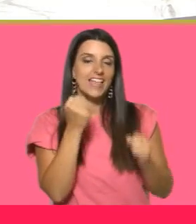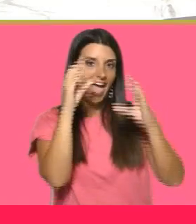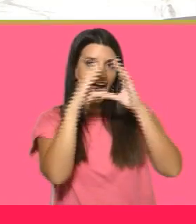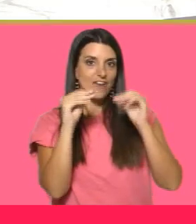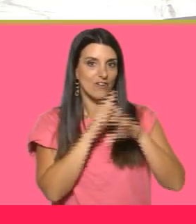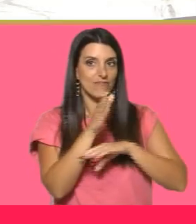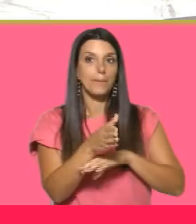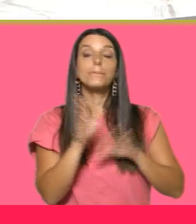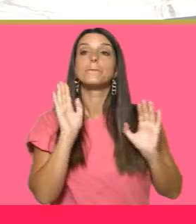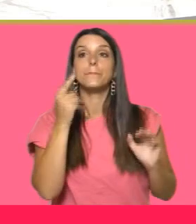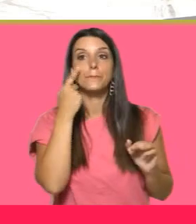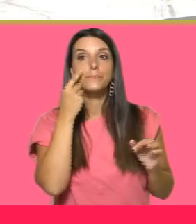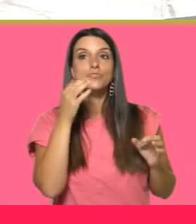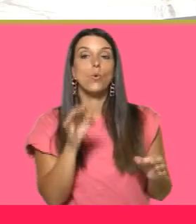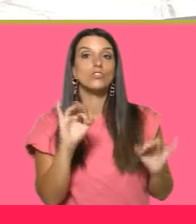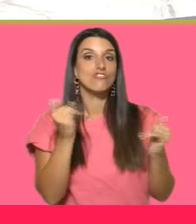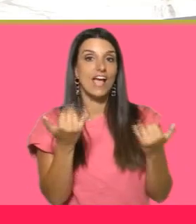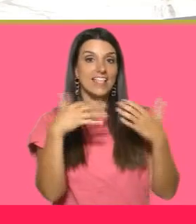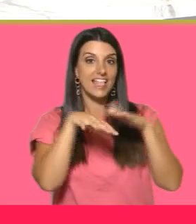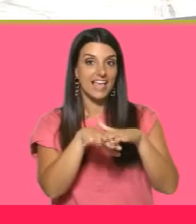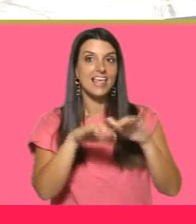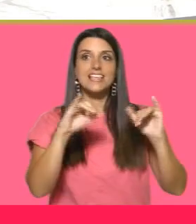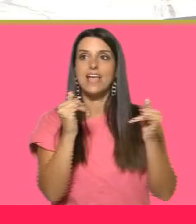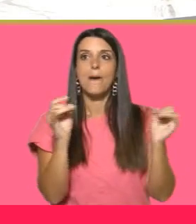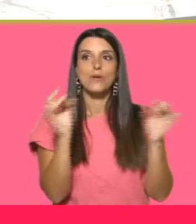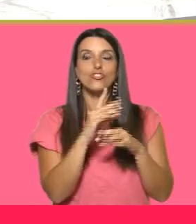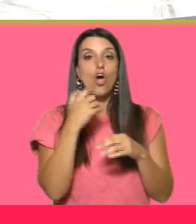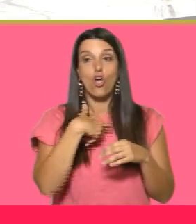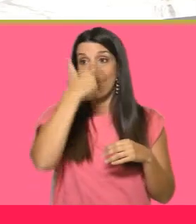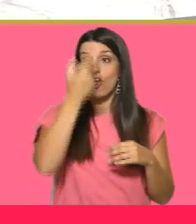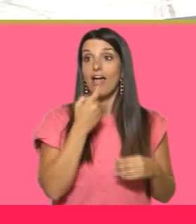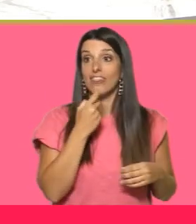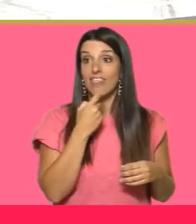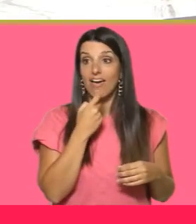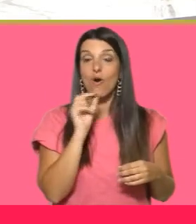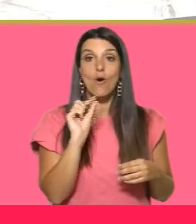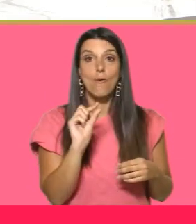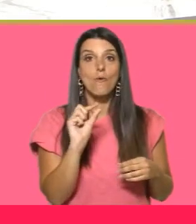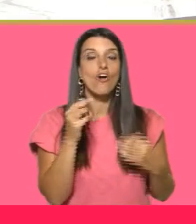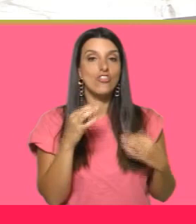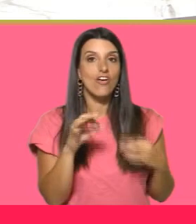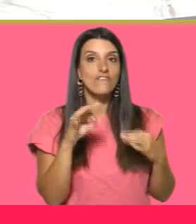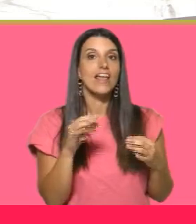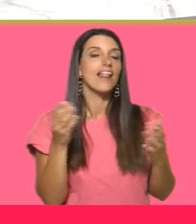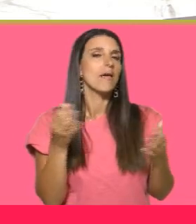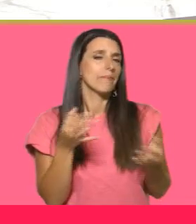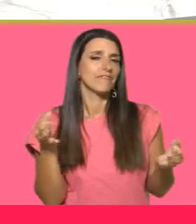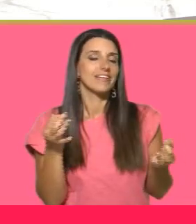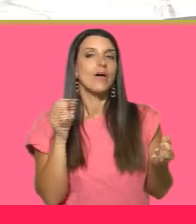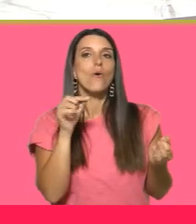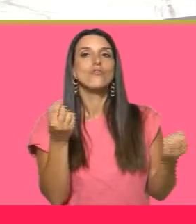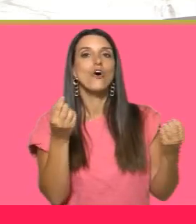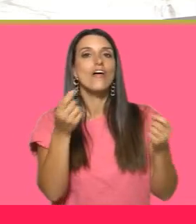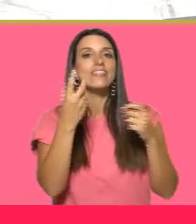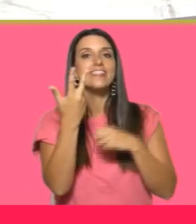por ahí. Mira, acá ya integré. Sí. Mira, se me ve. Debo estar esa colorada y todo, ¿no? Sí, un poco. No, estoy bien. Está. Le integramos